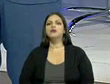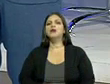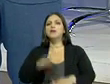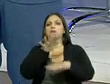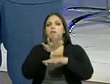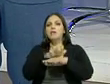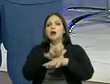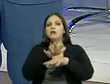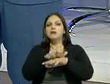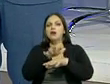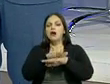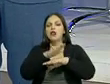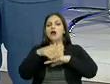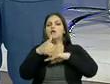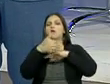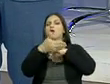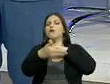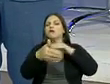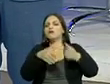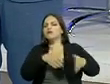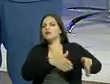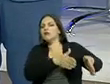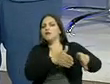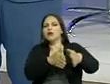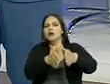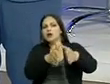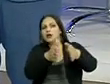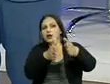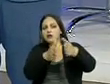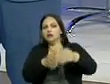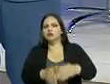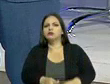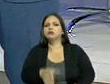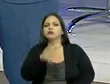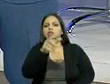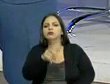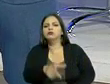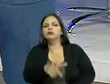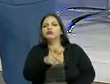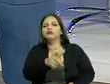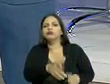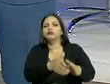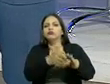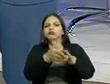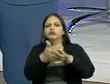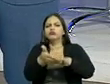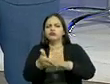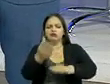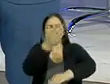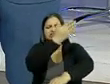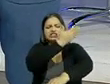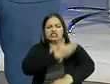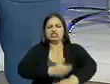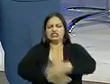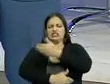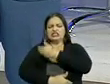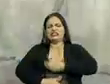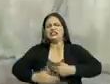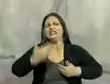Machala, provincia de El Oro. Las autoridades investigan este suceso. Veamos.